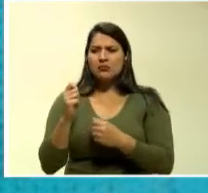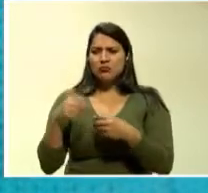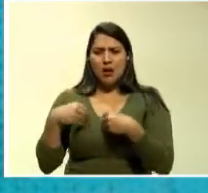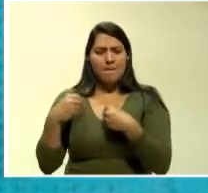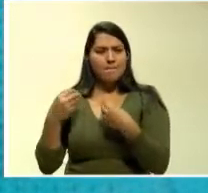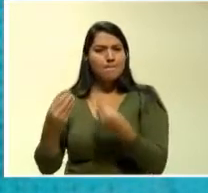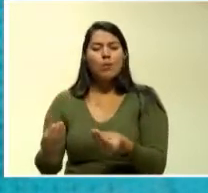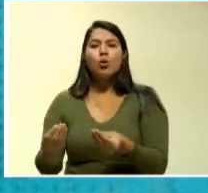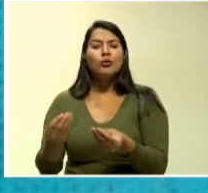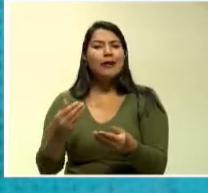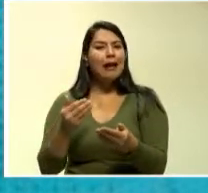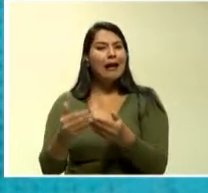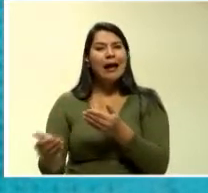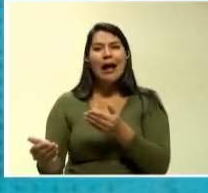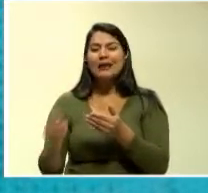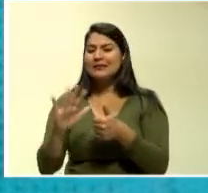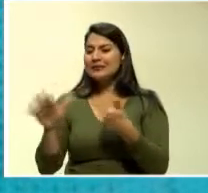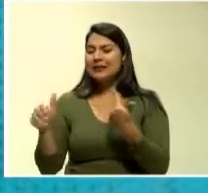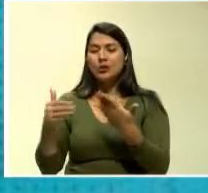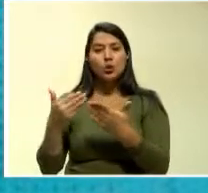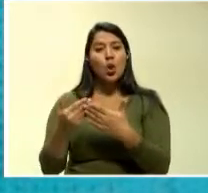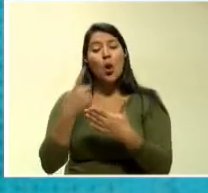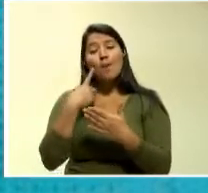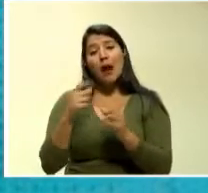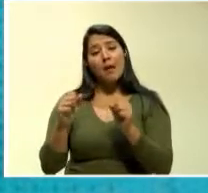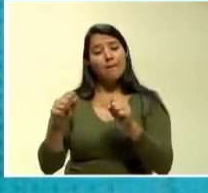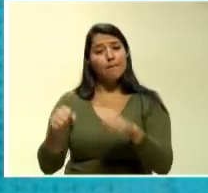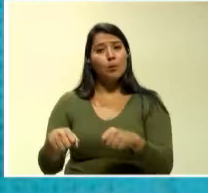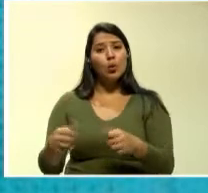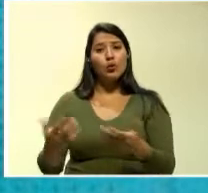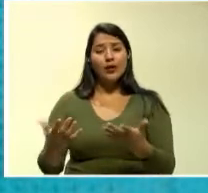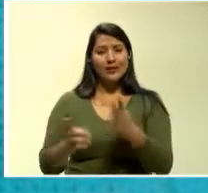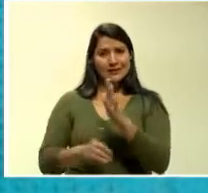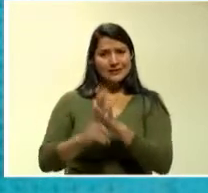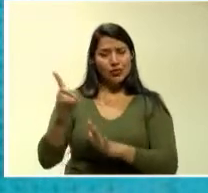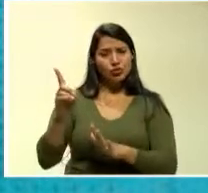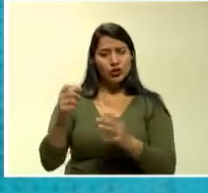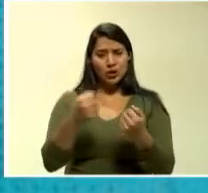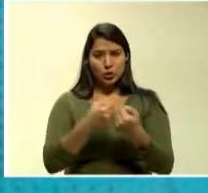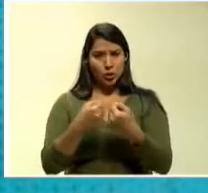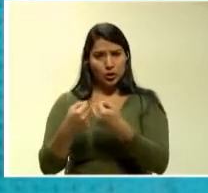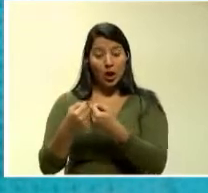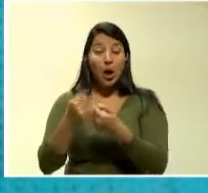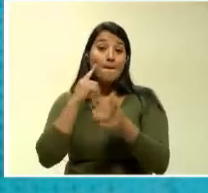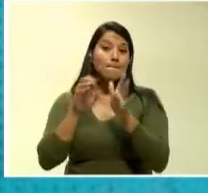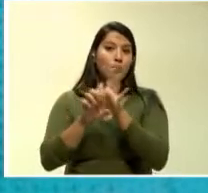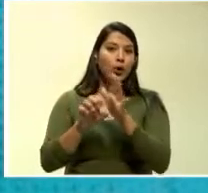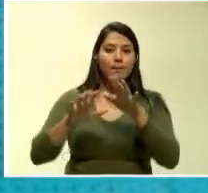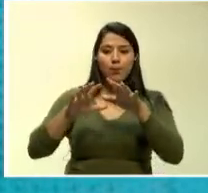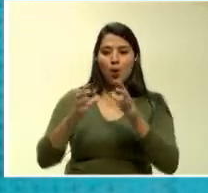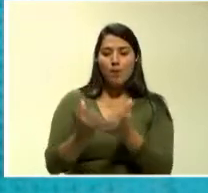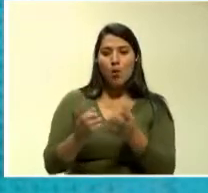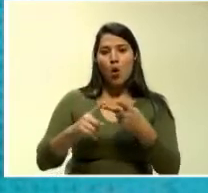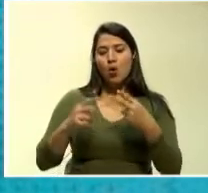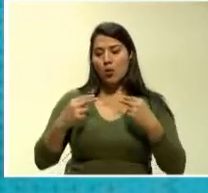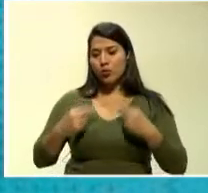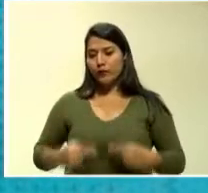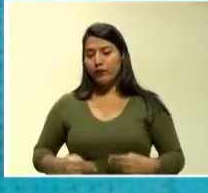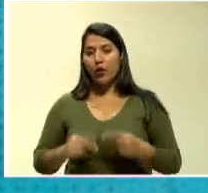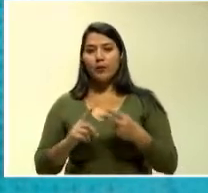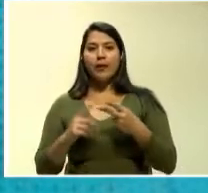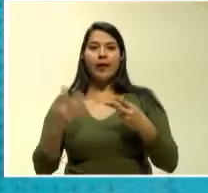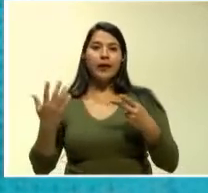todas las herramientas para poderse desarrollar el torneo. Por ejemplo, balones, uniformes,